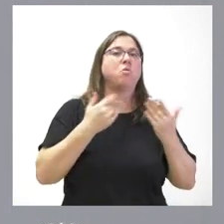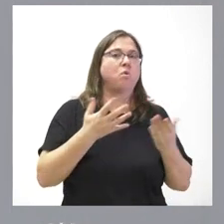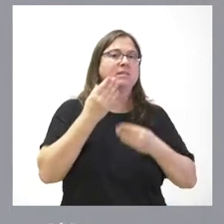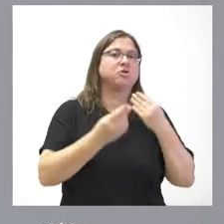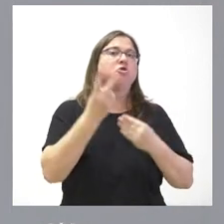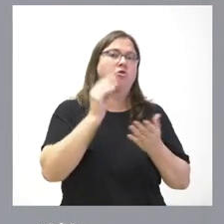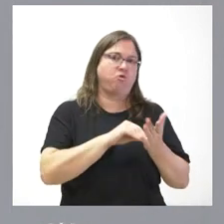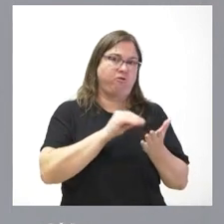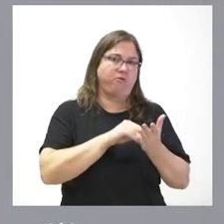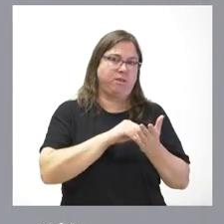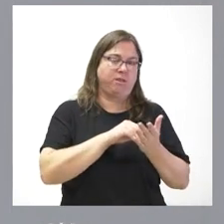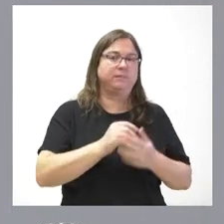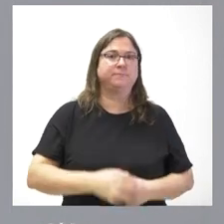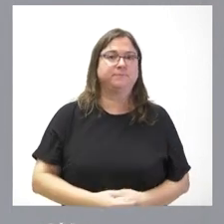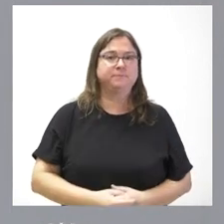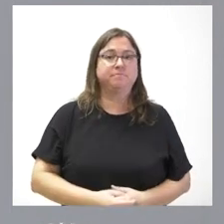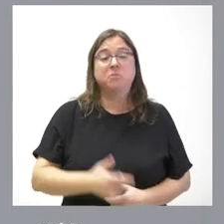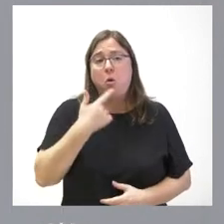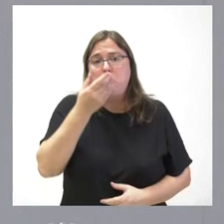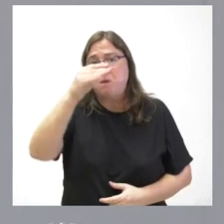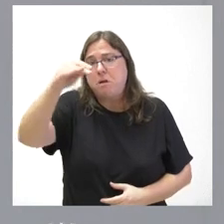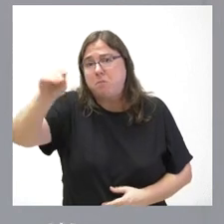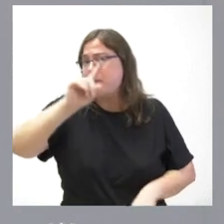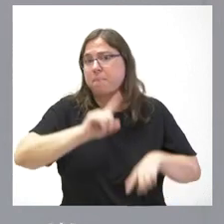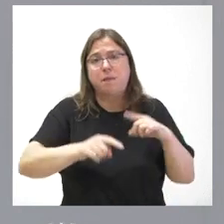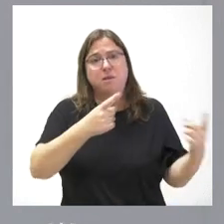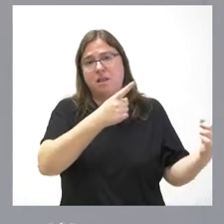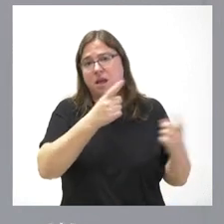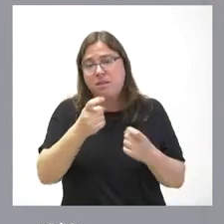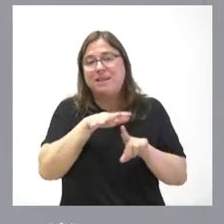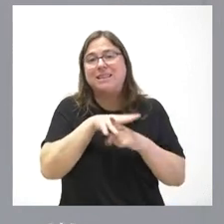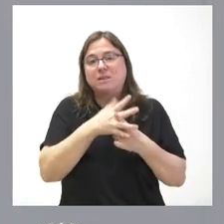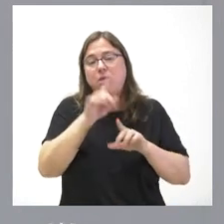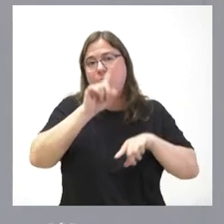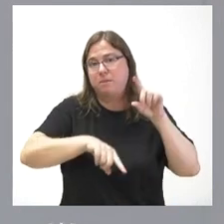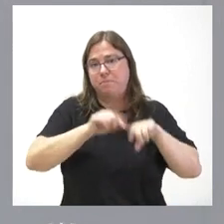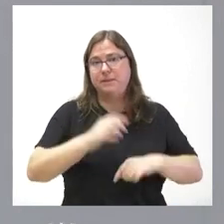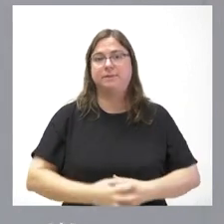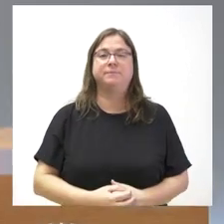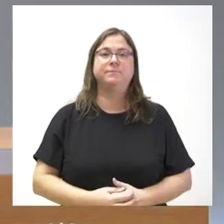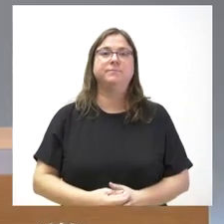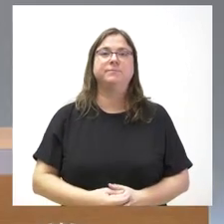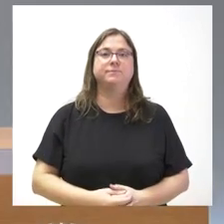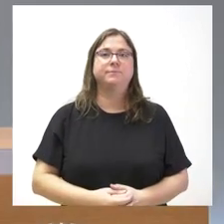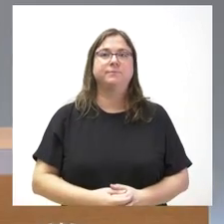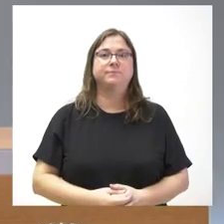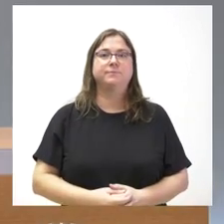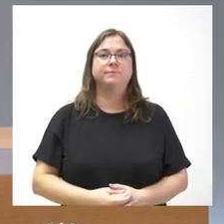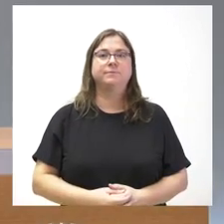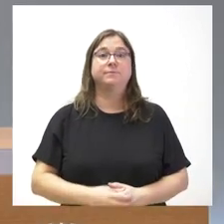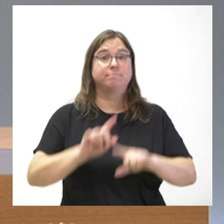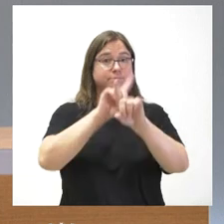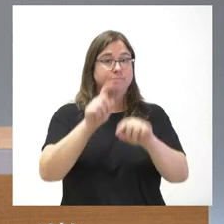y sería ampliarlo a una tercera vez o sucesivas en función de las circunstancias y de las condiciones alguna